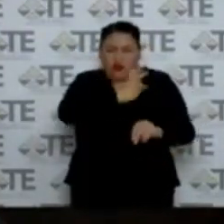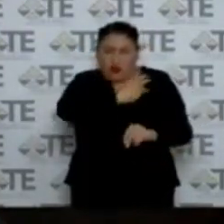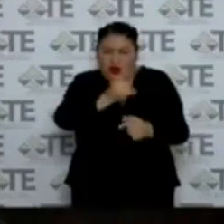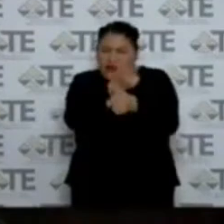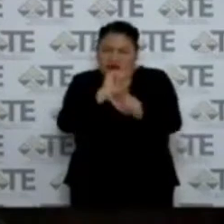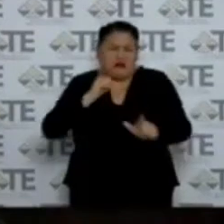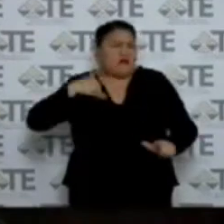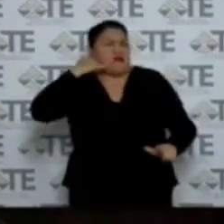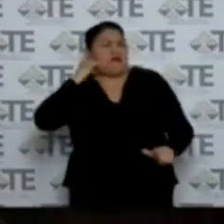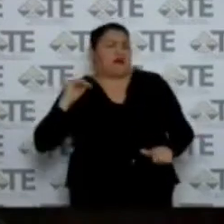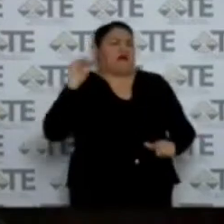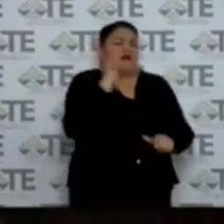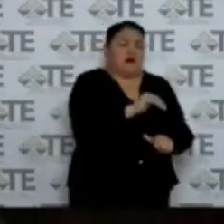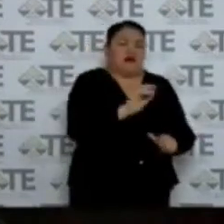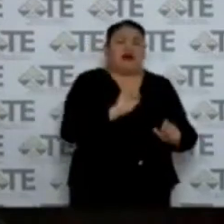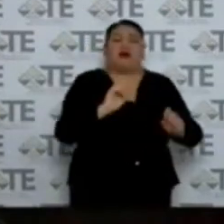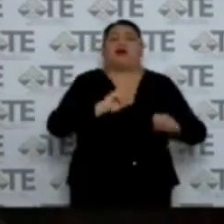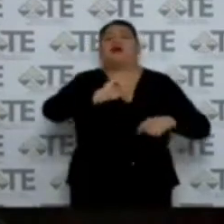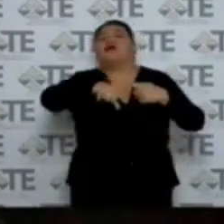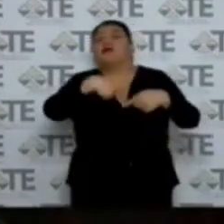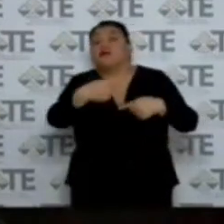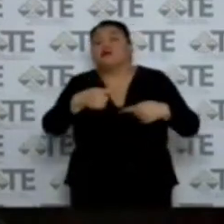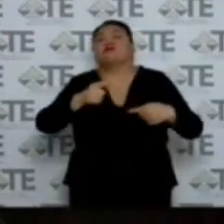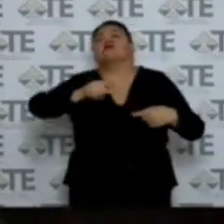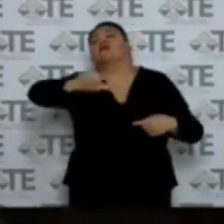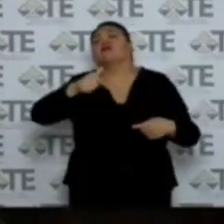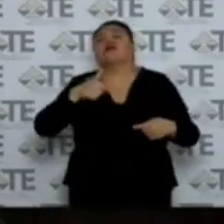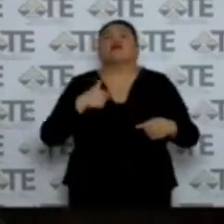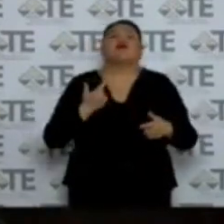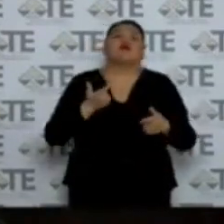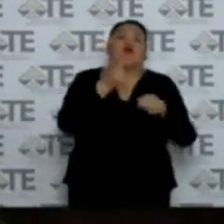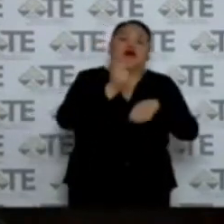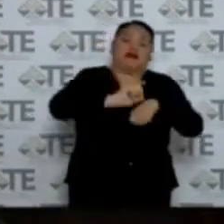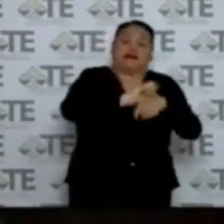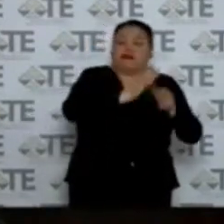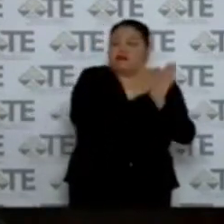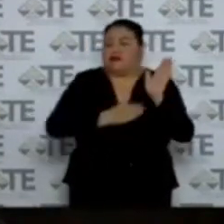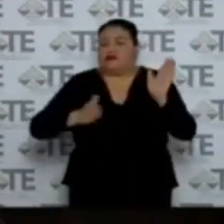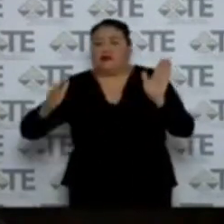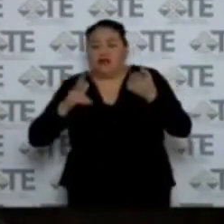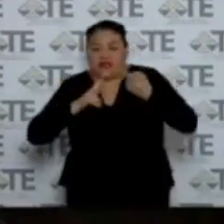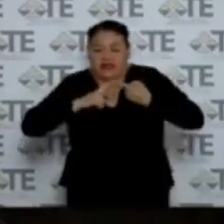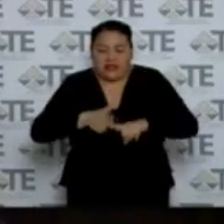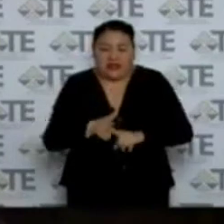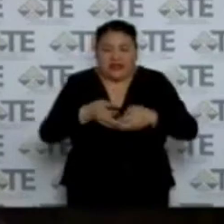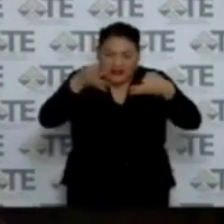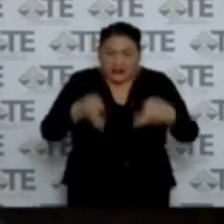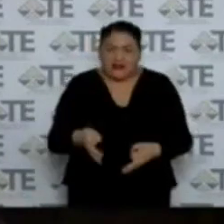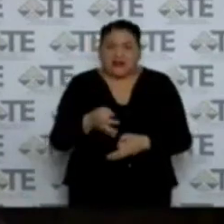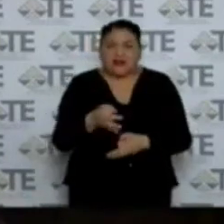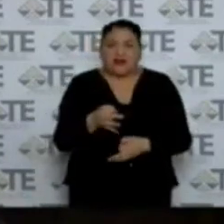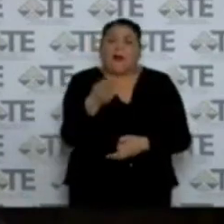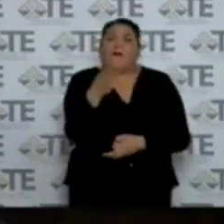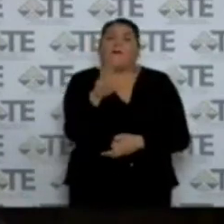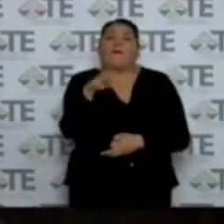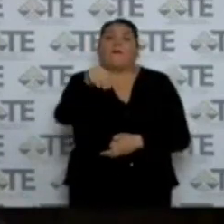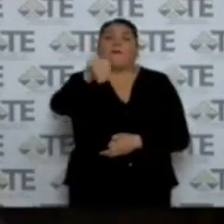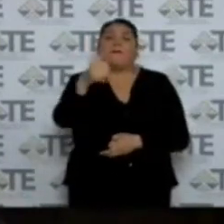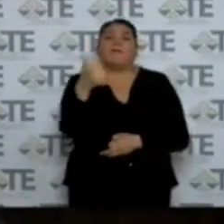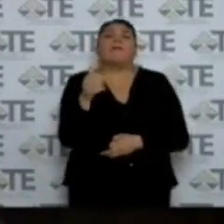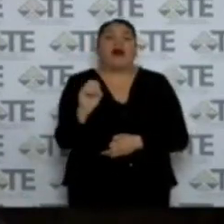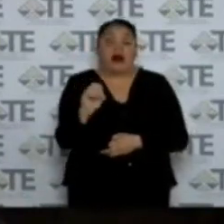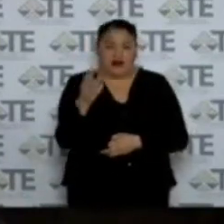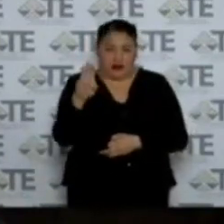del primer día de mayo para que quede constancia, cualquiera que tenga